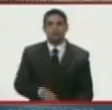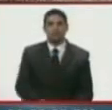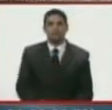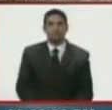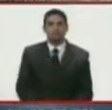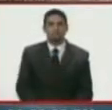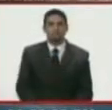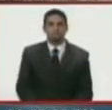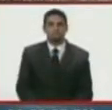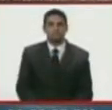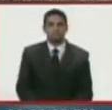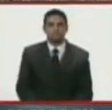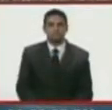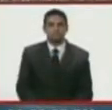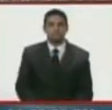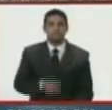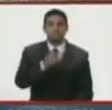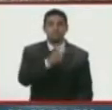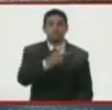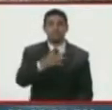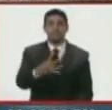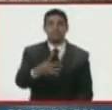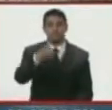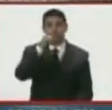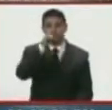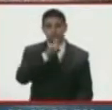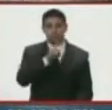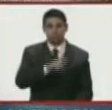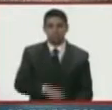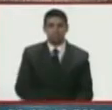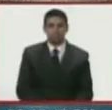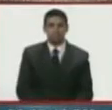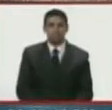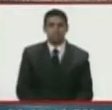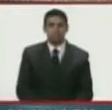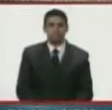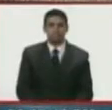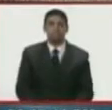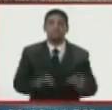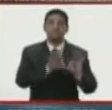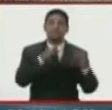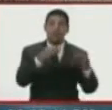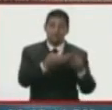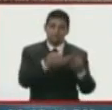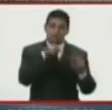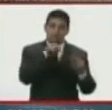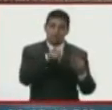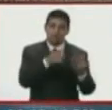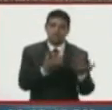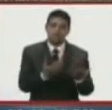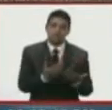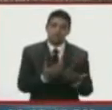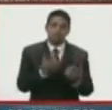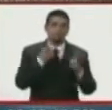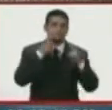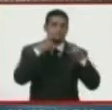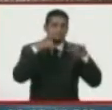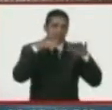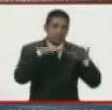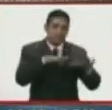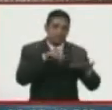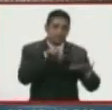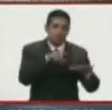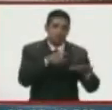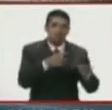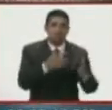Tovar, 24 años. A la familia Colina, a la familia Tovar, nuestra bendición, le